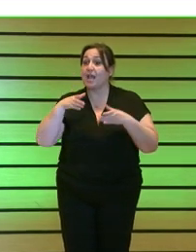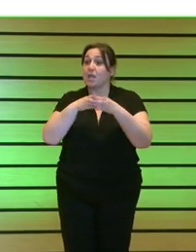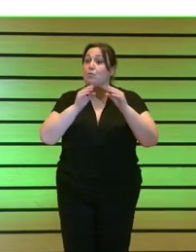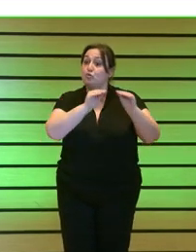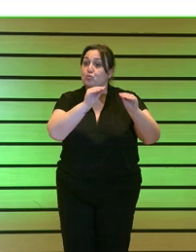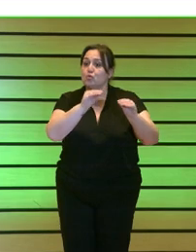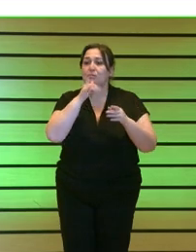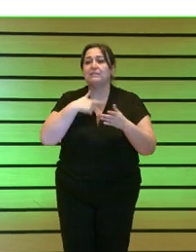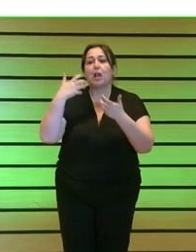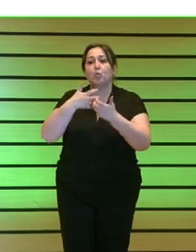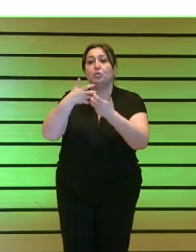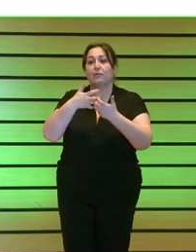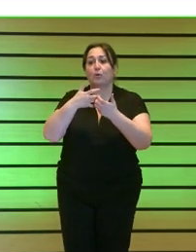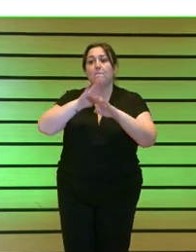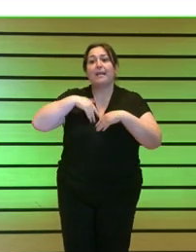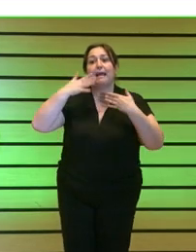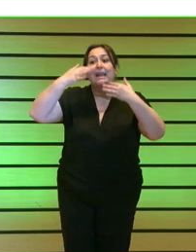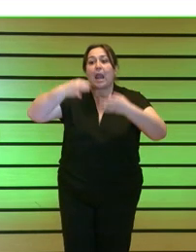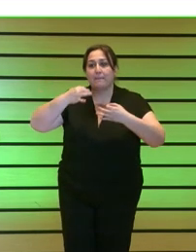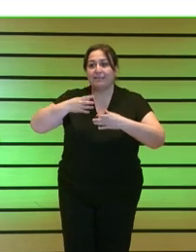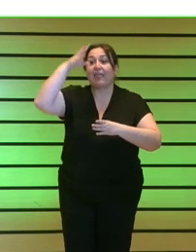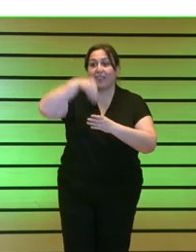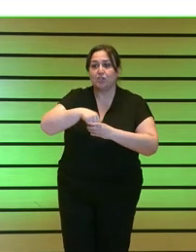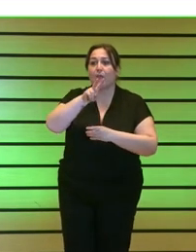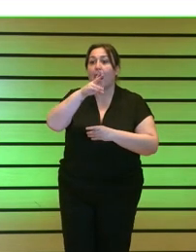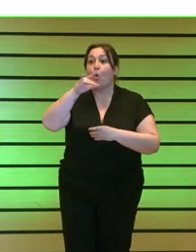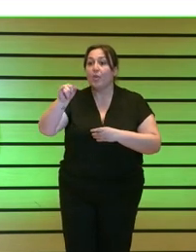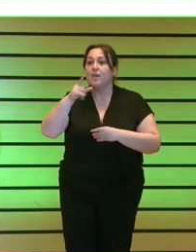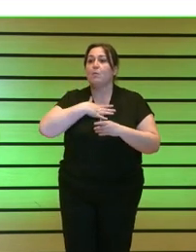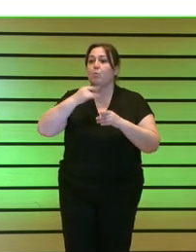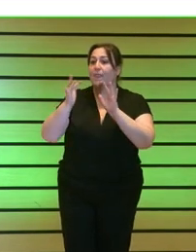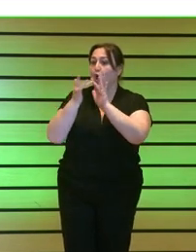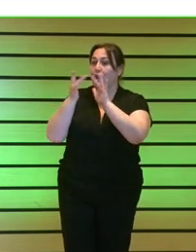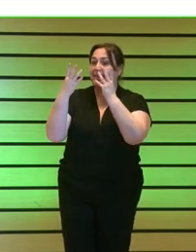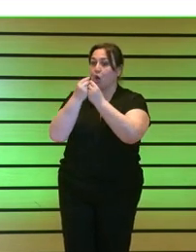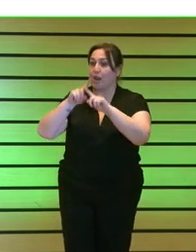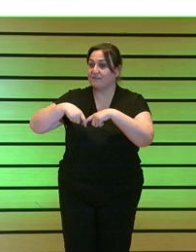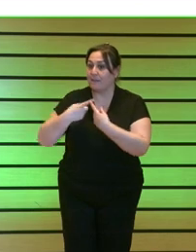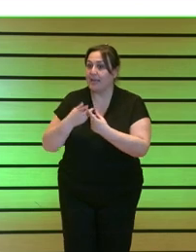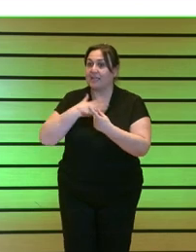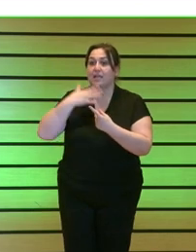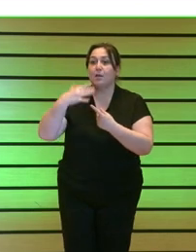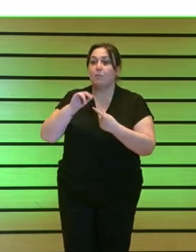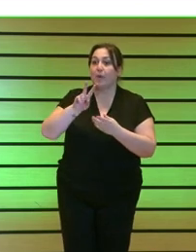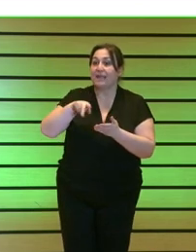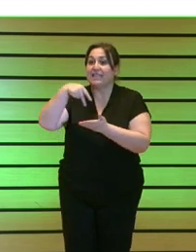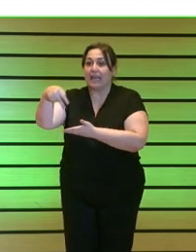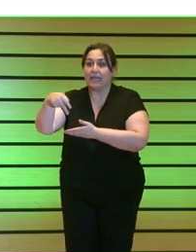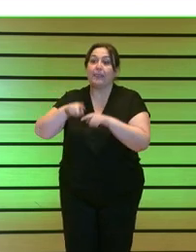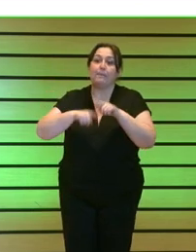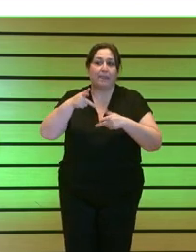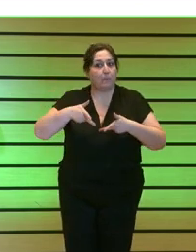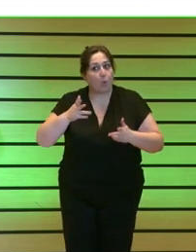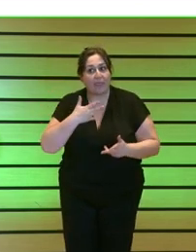realmente haya pacientes en la UCI que puedan conectar con las familias que puedan salir de los periodos en los que